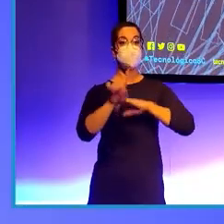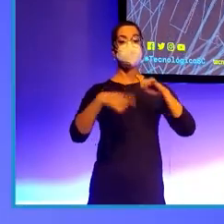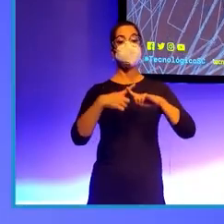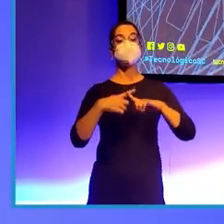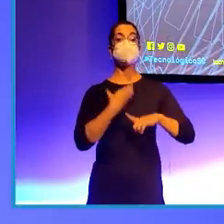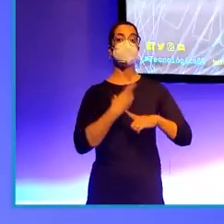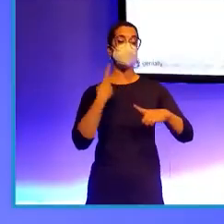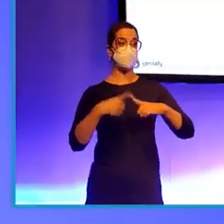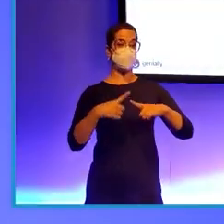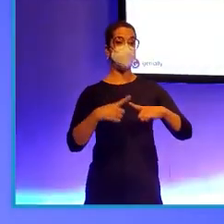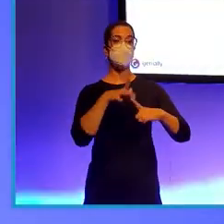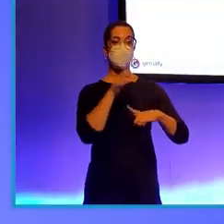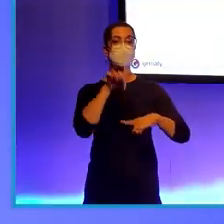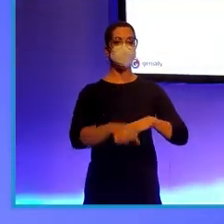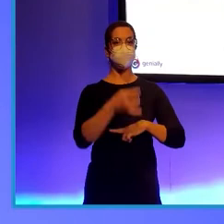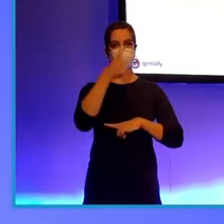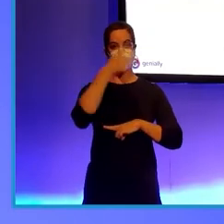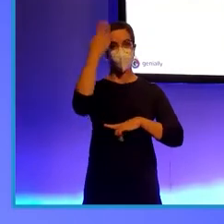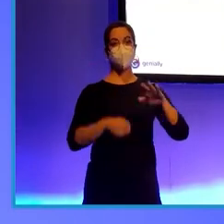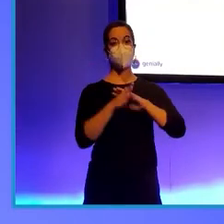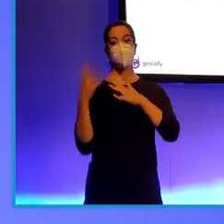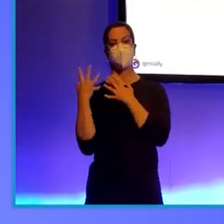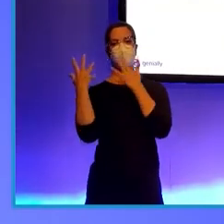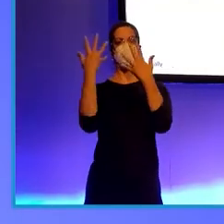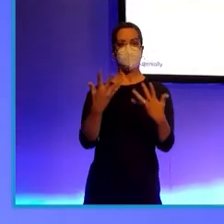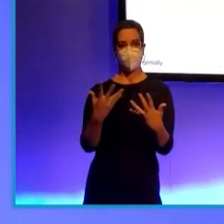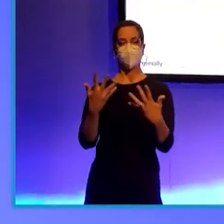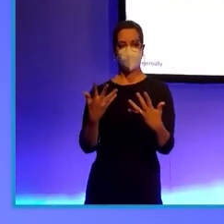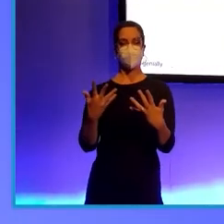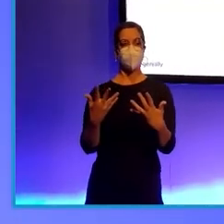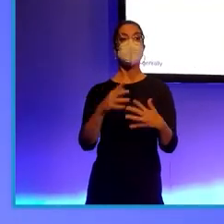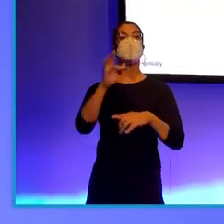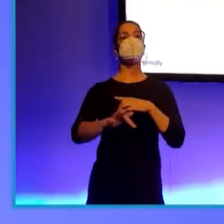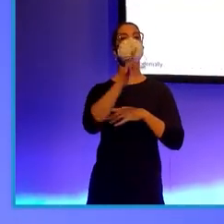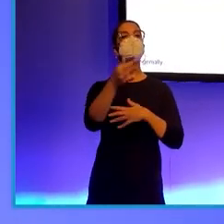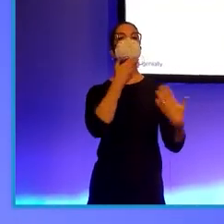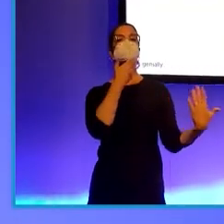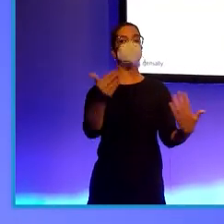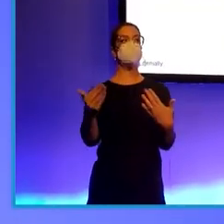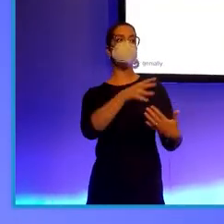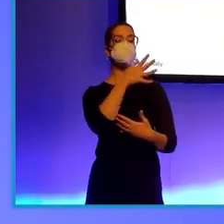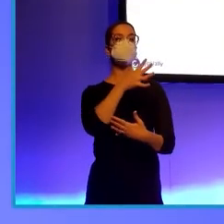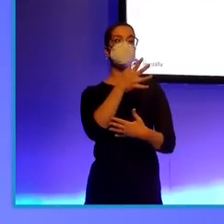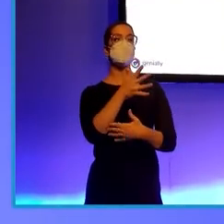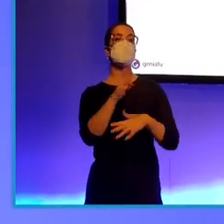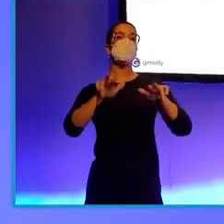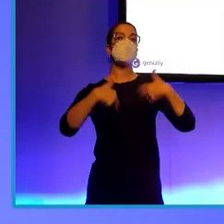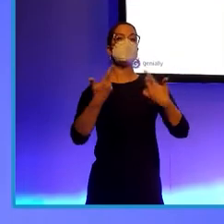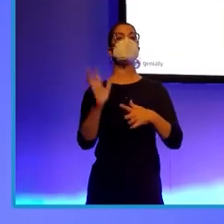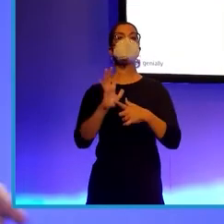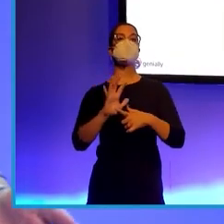esta iniciativa a mantener la que ya llevan diez años y además darle las gracias por permitirle al parque científico y tecnológico